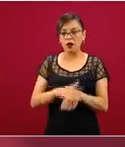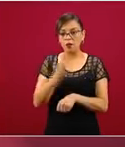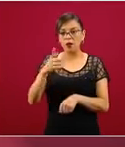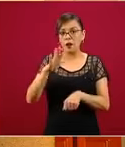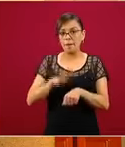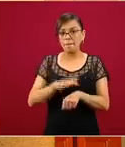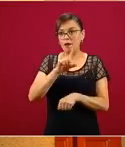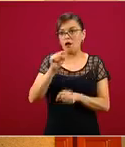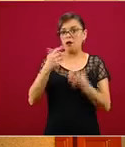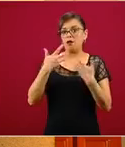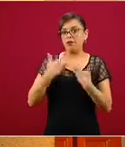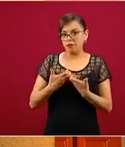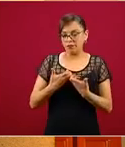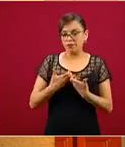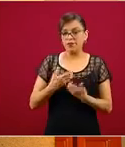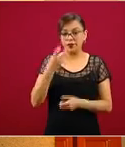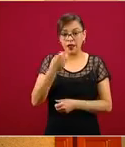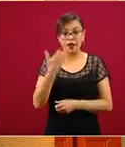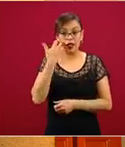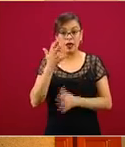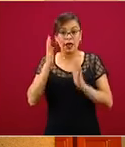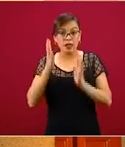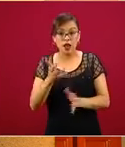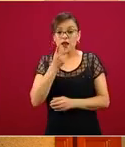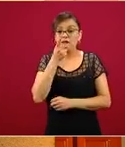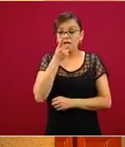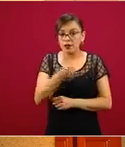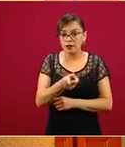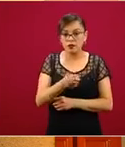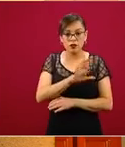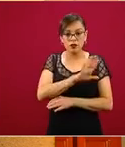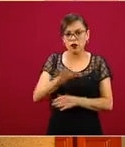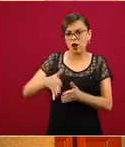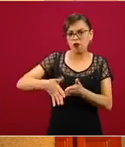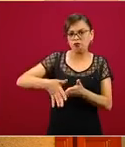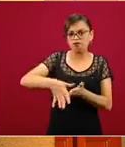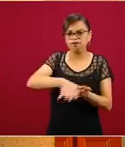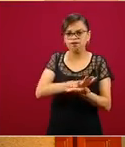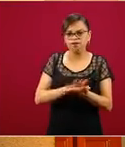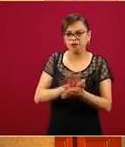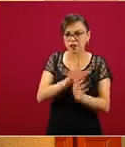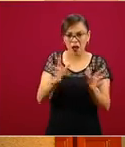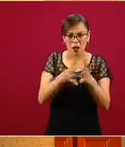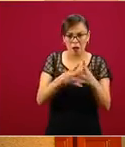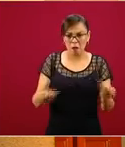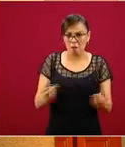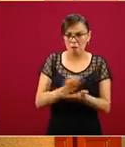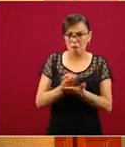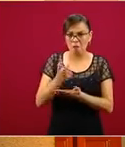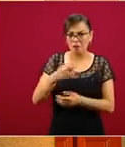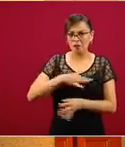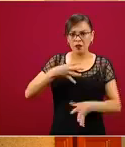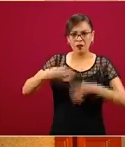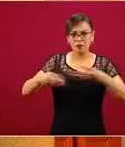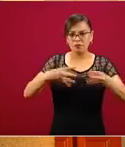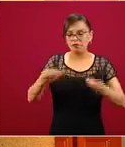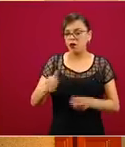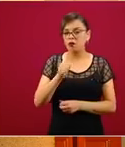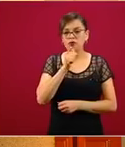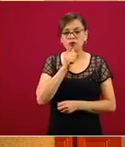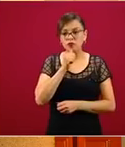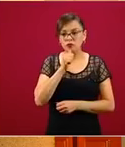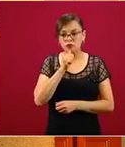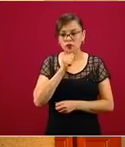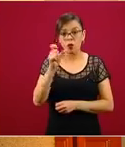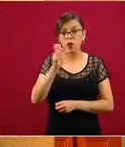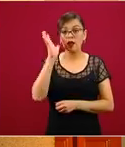Eso no quiere decir que se acabó la epidemia. Cuando pasamos el pico, nos falta la otra mitad de la